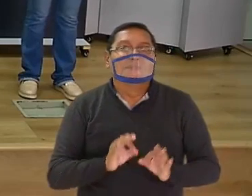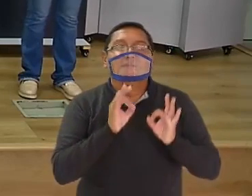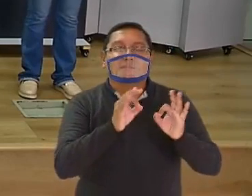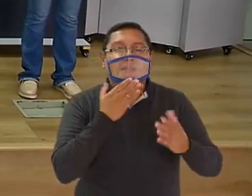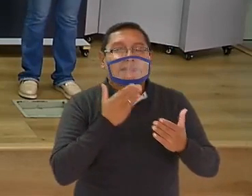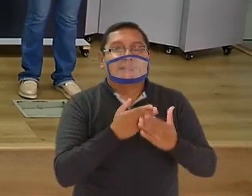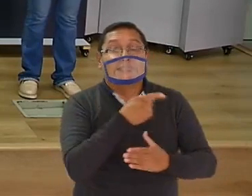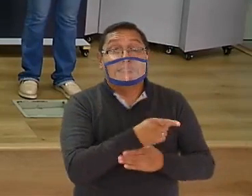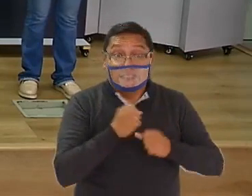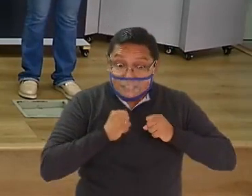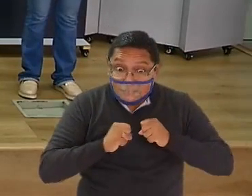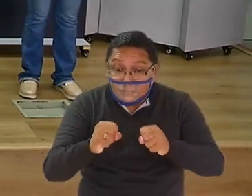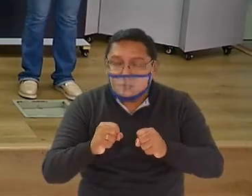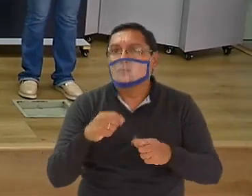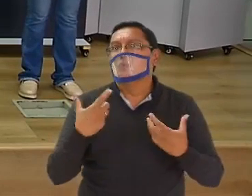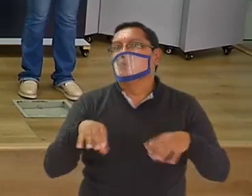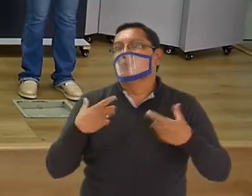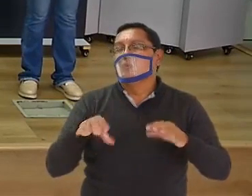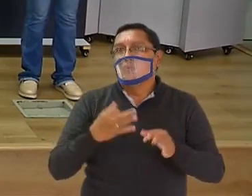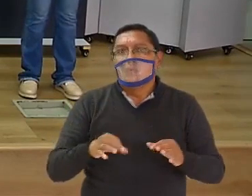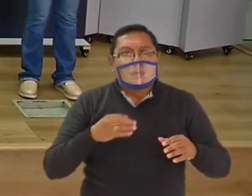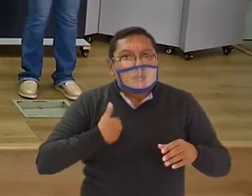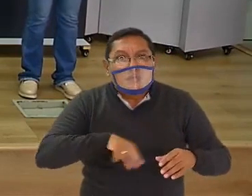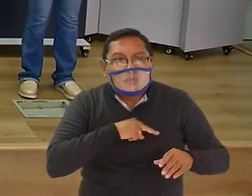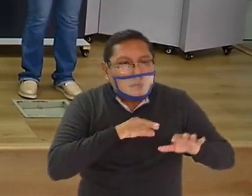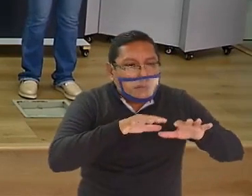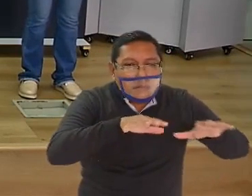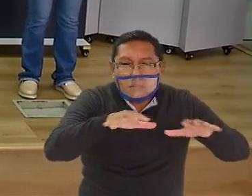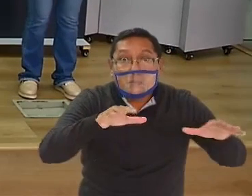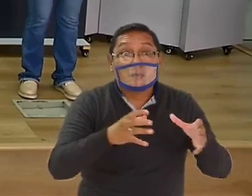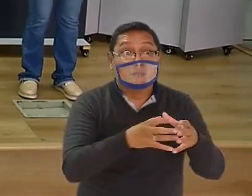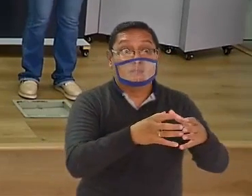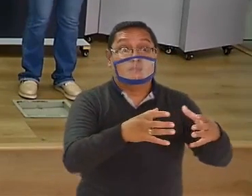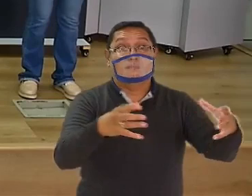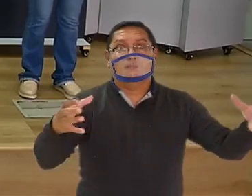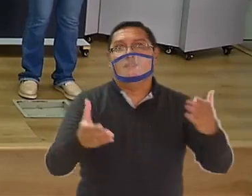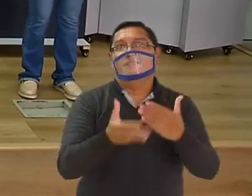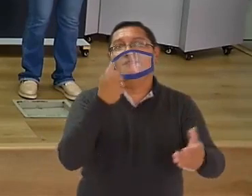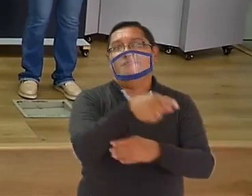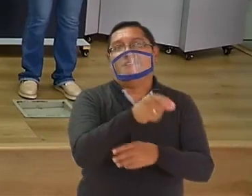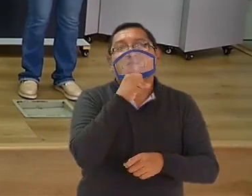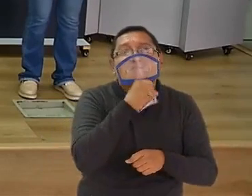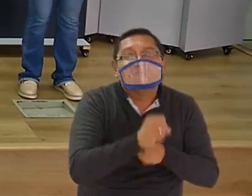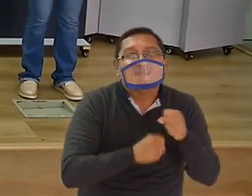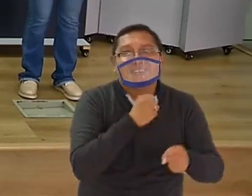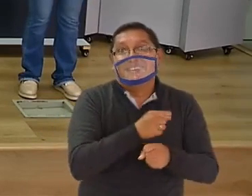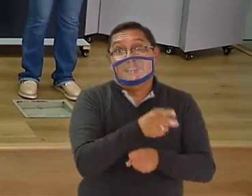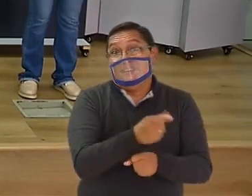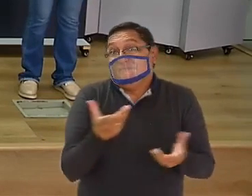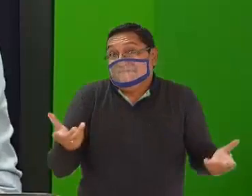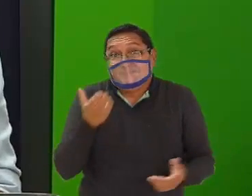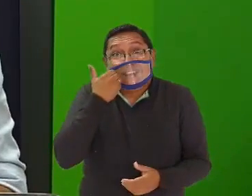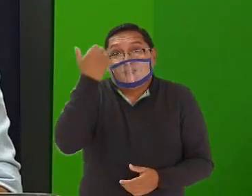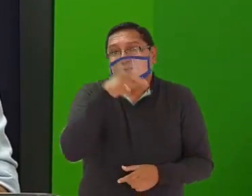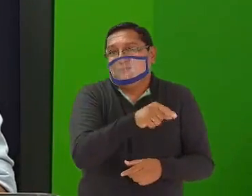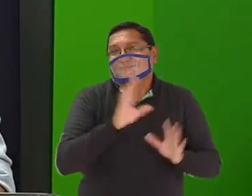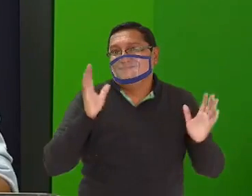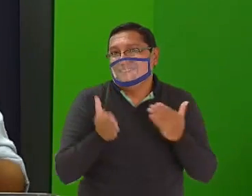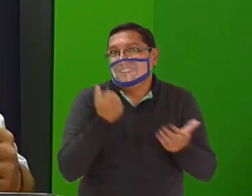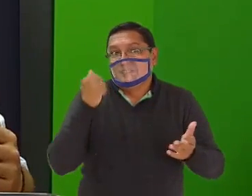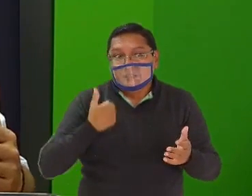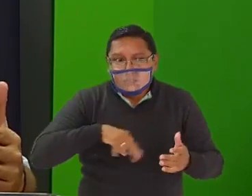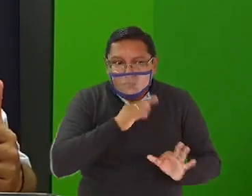esfuerzo nos ha permitido llegar a las personas que más fácil se afectan por este virus, que son los adultos mayores,